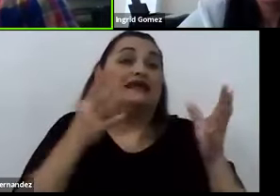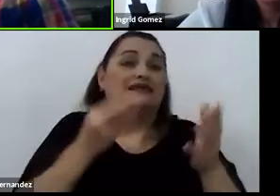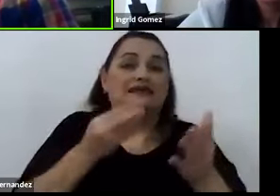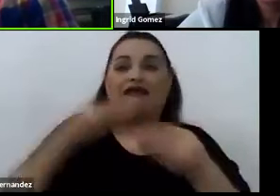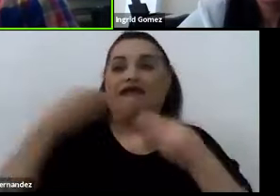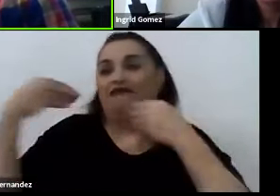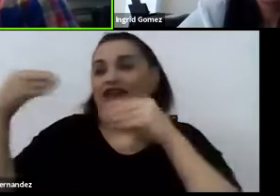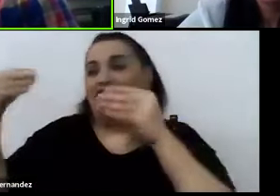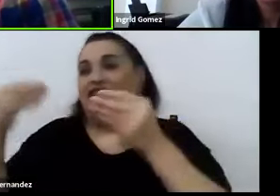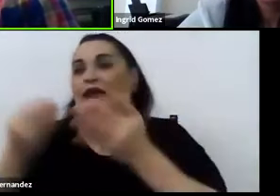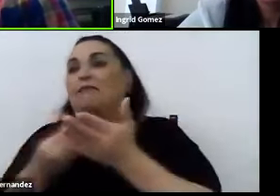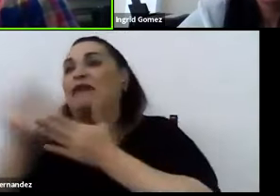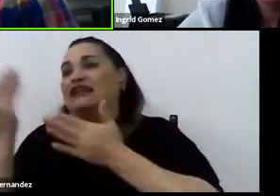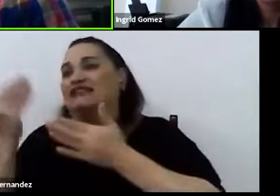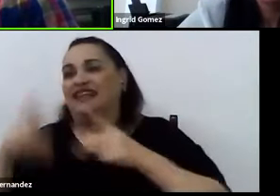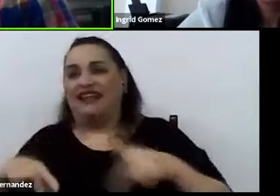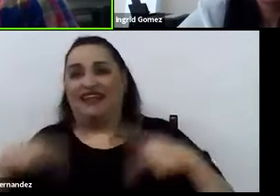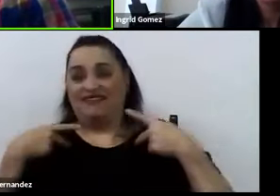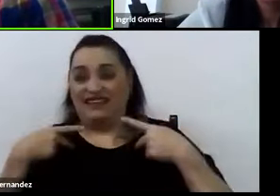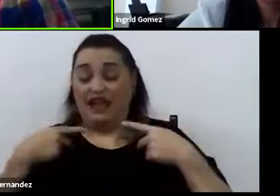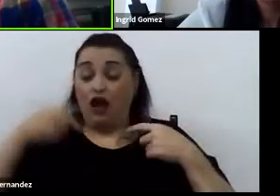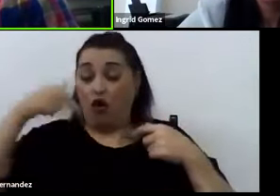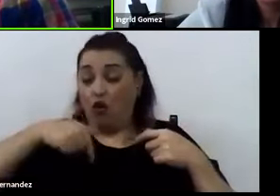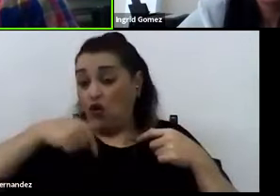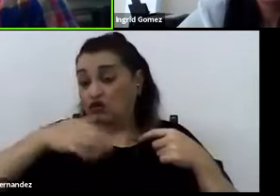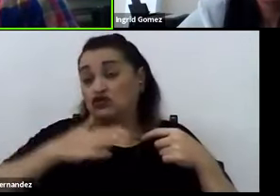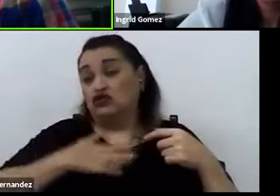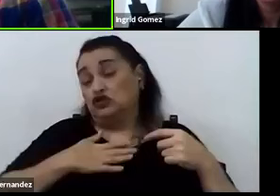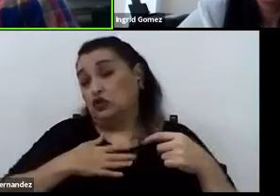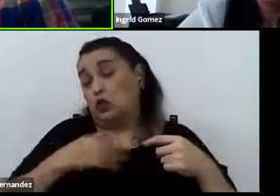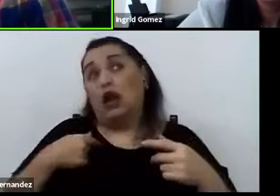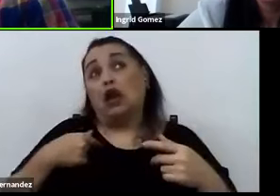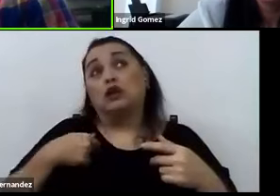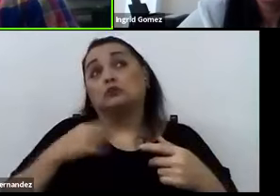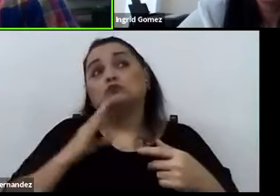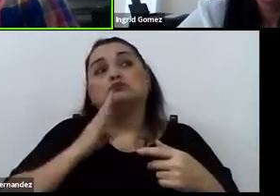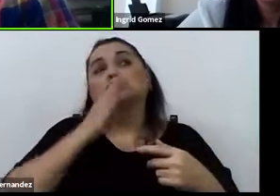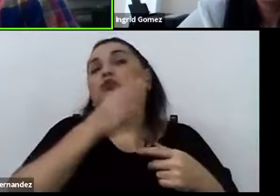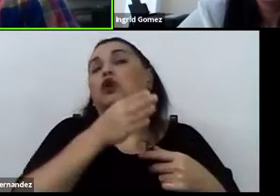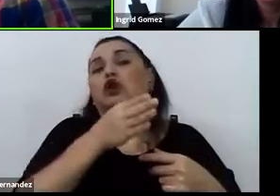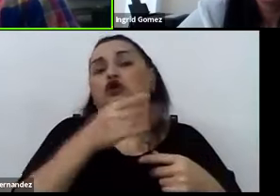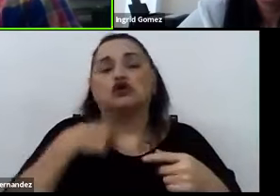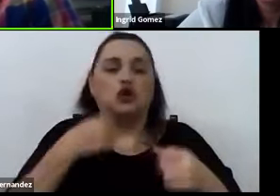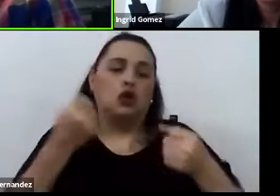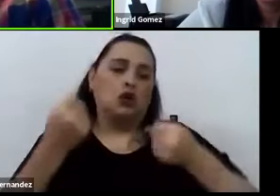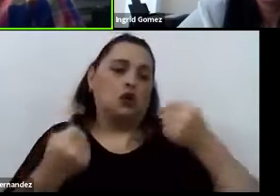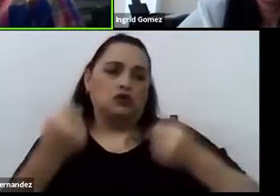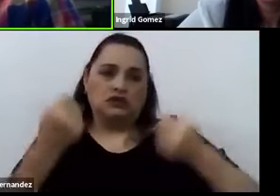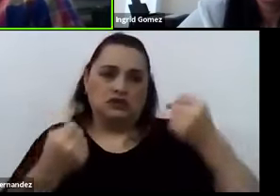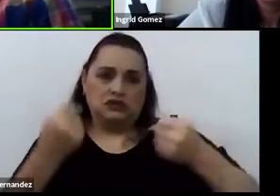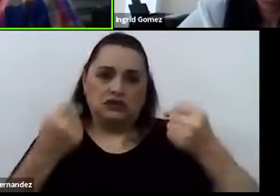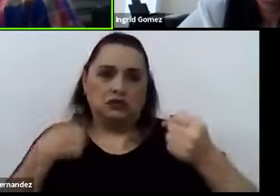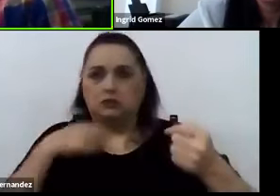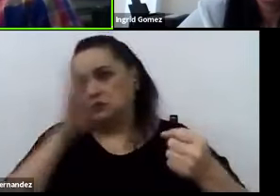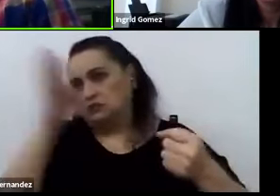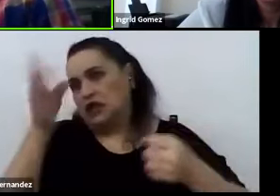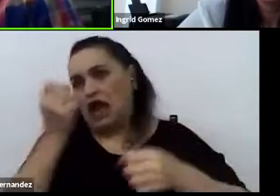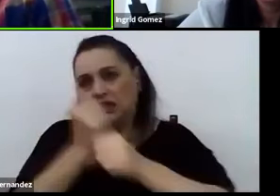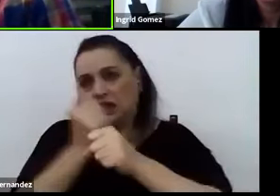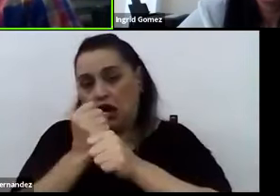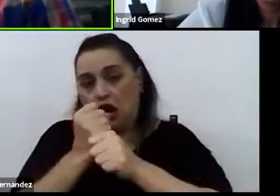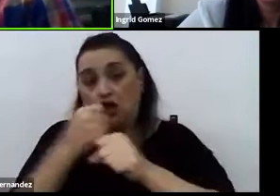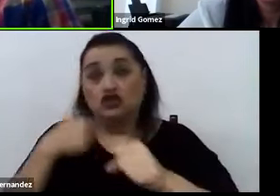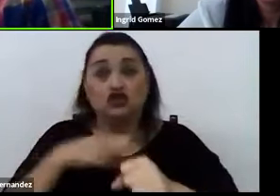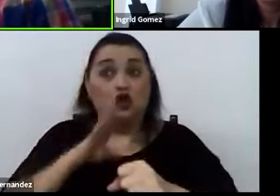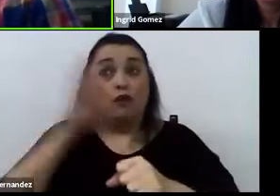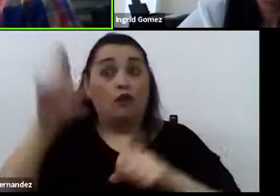vida. Significa que si hoy yo, en lugar de ir en mi coche al trabajo, voy en